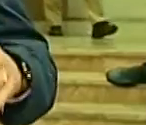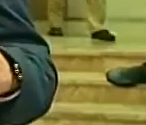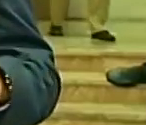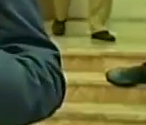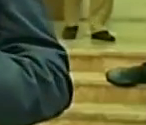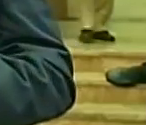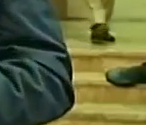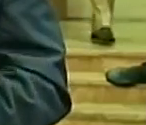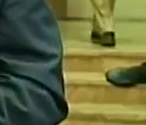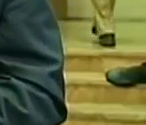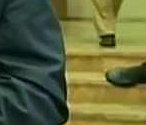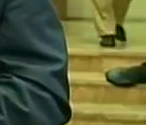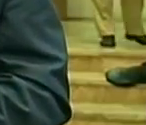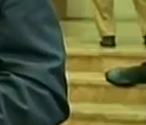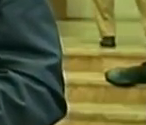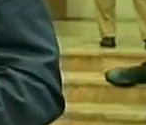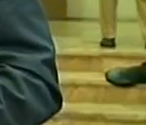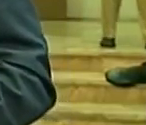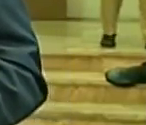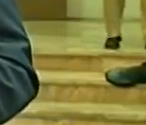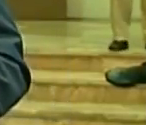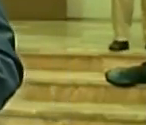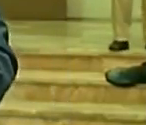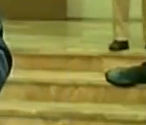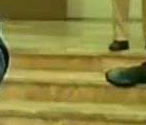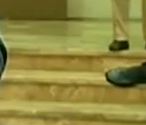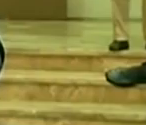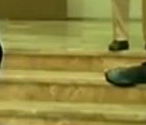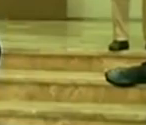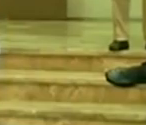industrial con el valor agregado nacional.